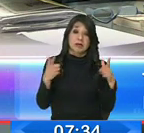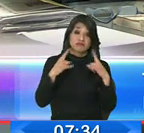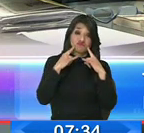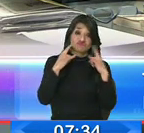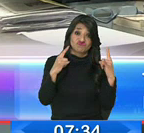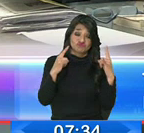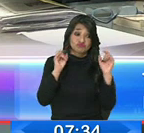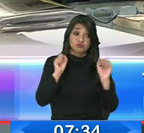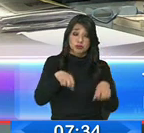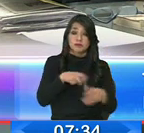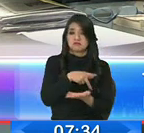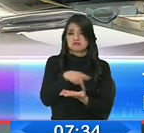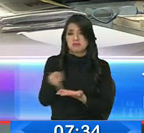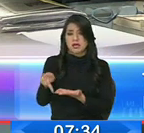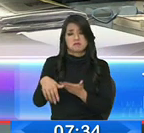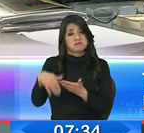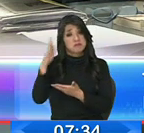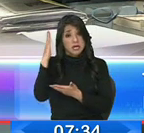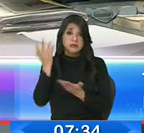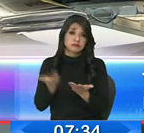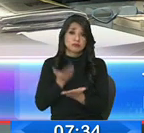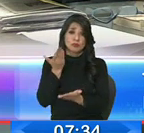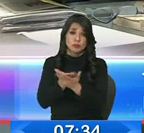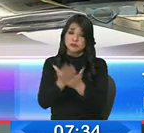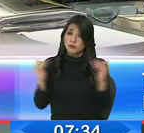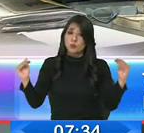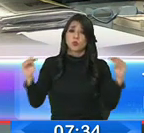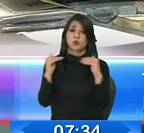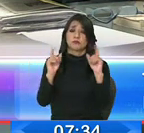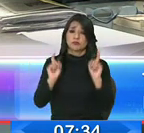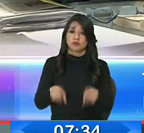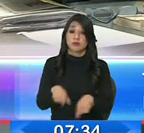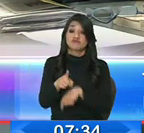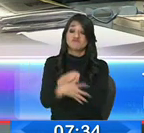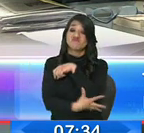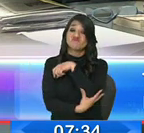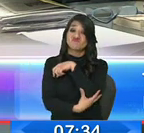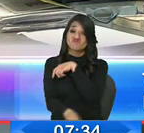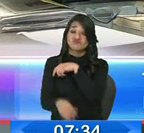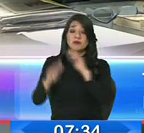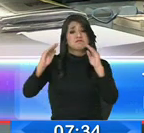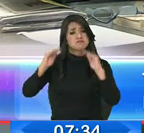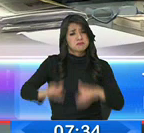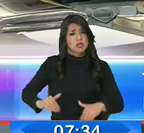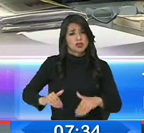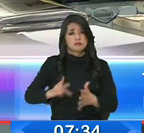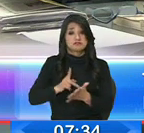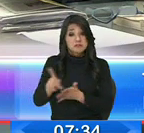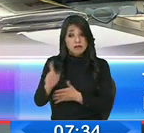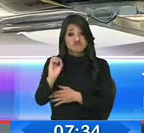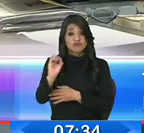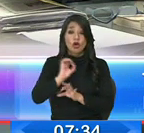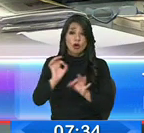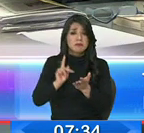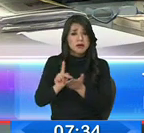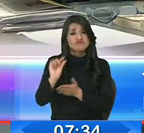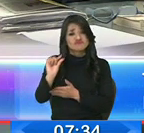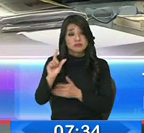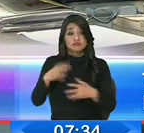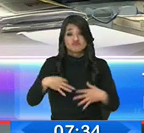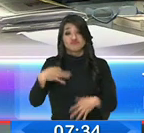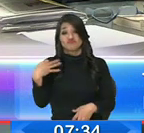pueden tienen que tener una proporcionalidad mayor, y los que menos pueden tienen que tener también la buena voluntad de